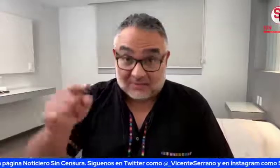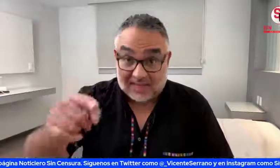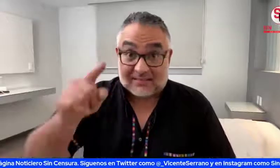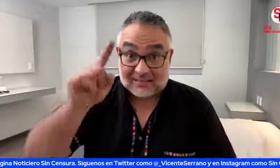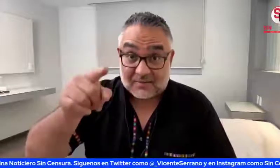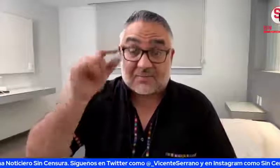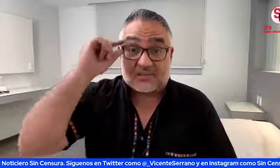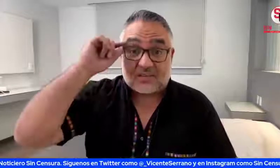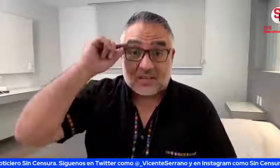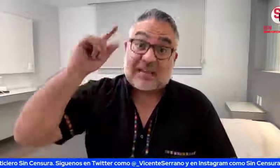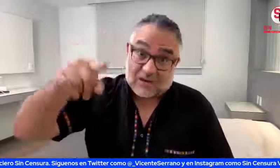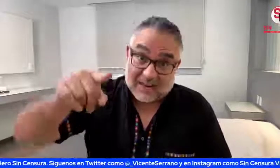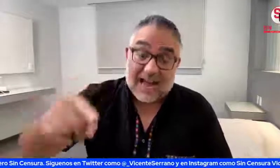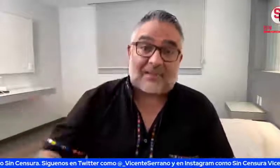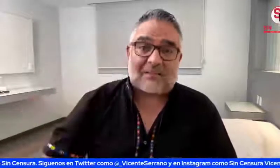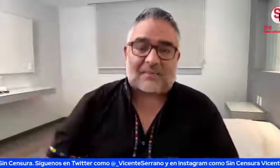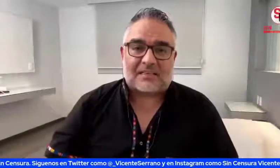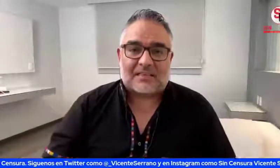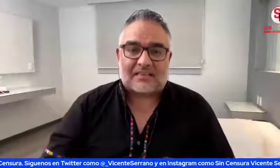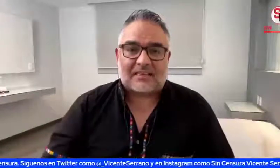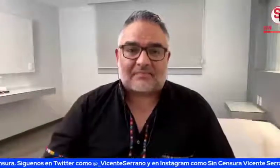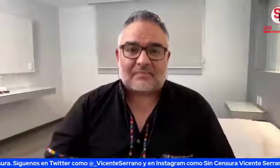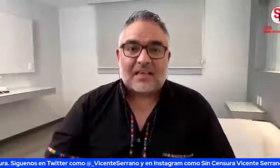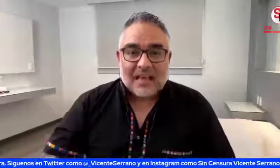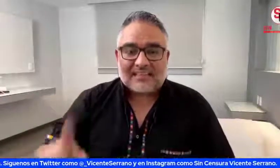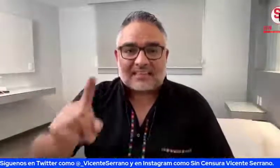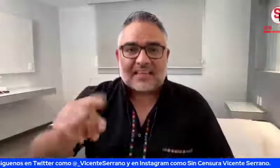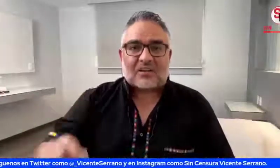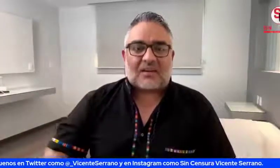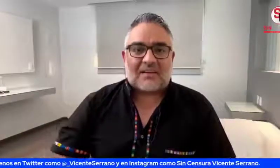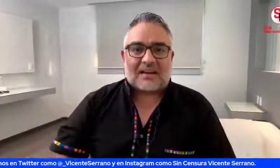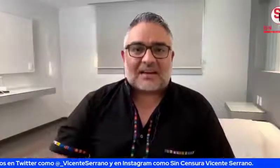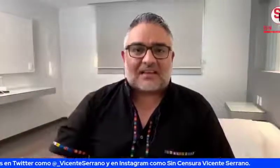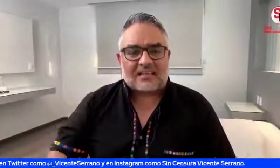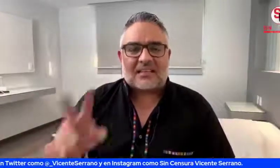nosotros también sabemos de lo que habla el presidente. Antes de ir con Jaime Hernández,